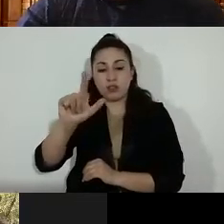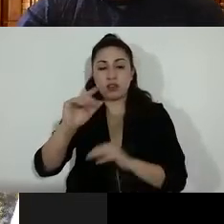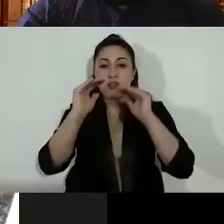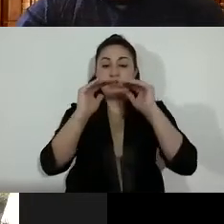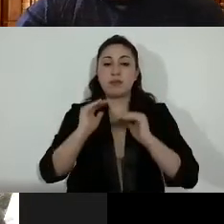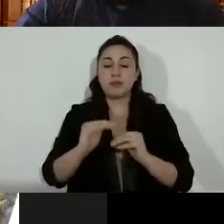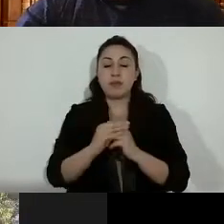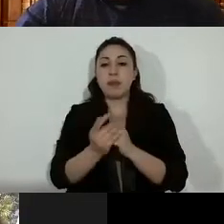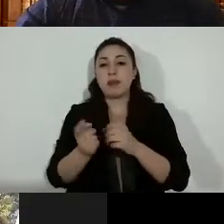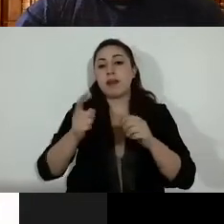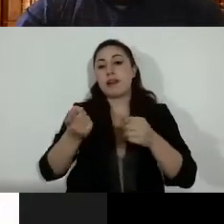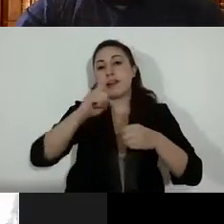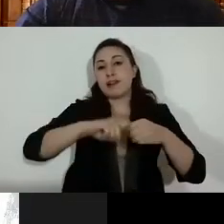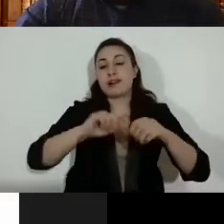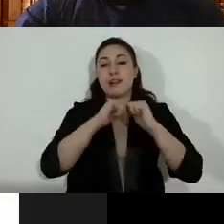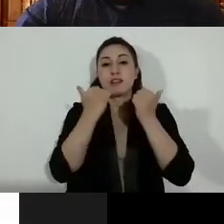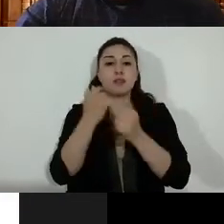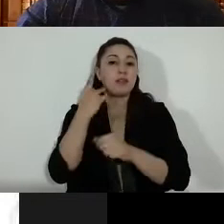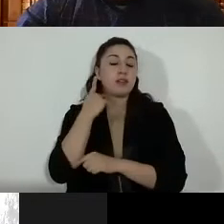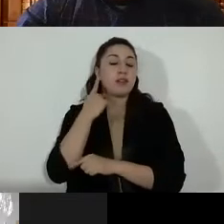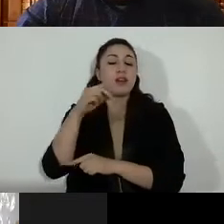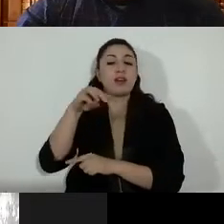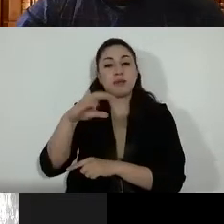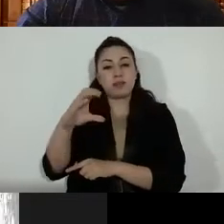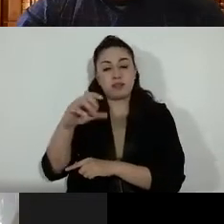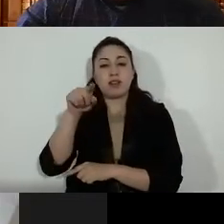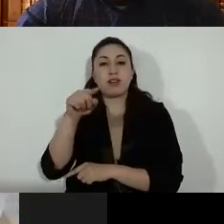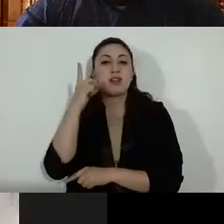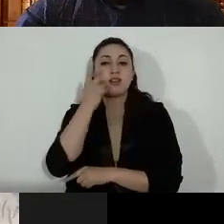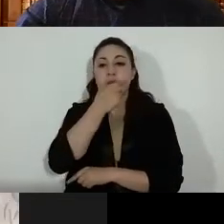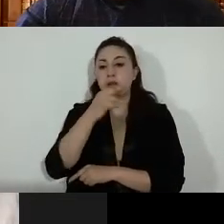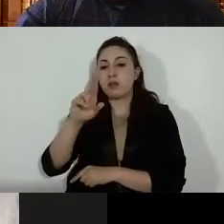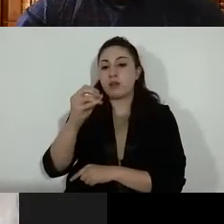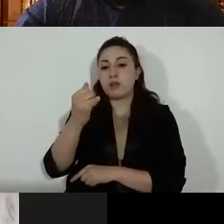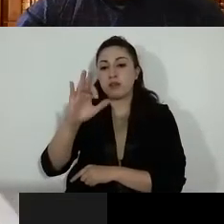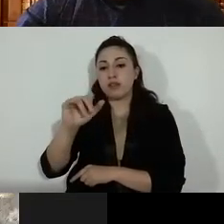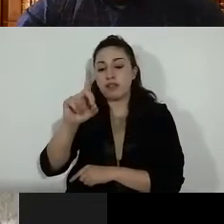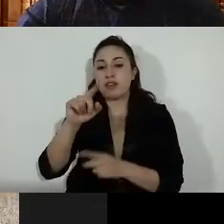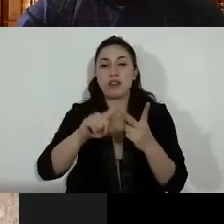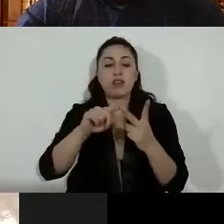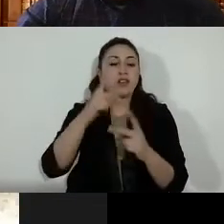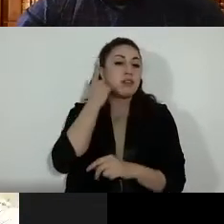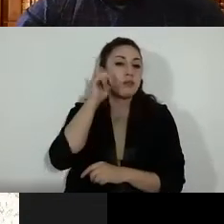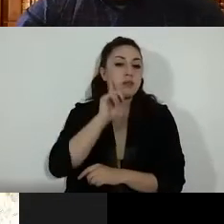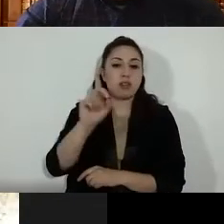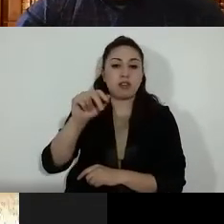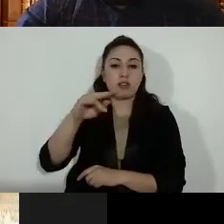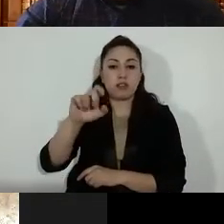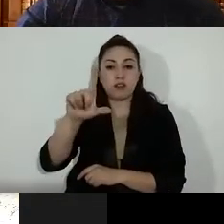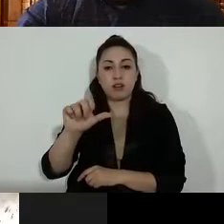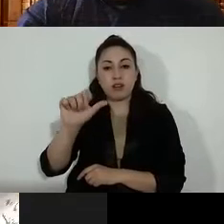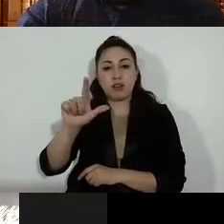Asociación Parlamentaria Ciudadana, el diputado Roy Torres González, coordinador, y la diputada Daniela Gisela Álvarez